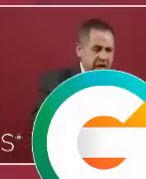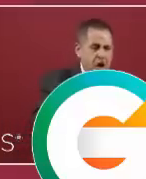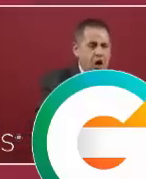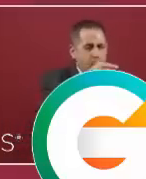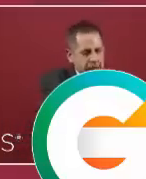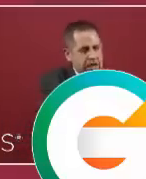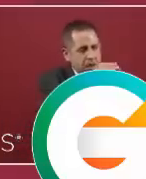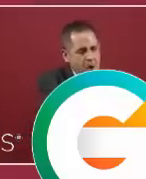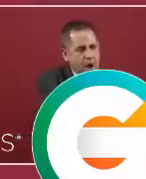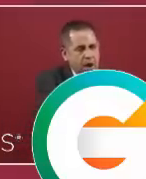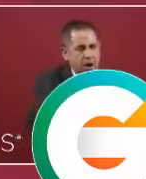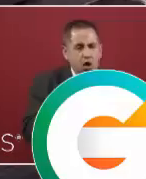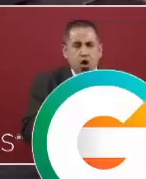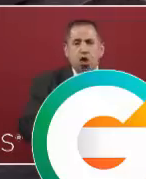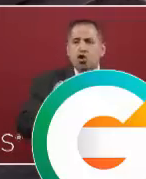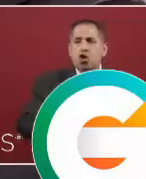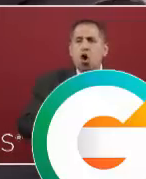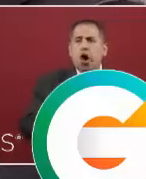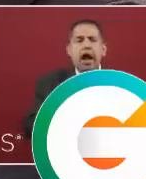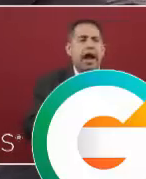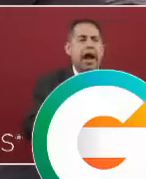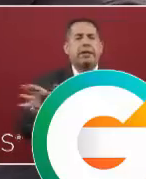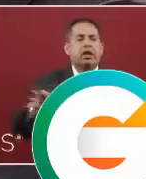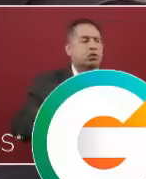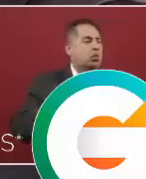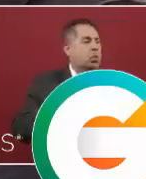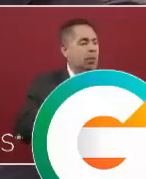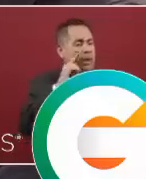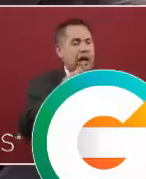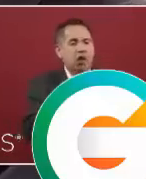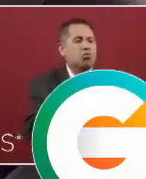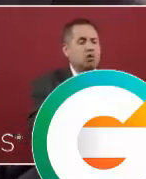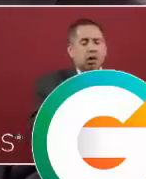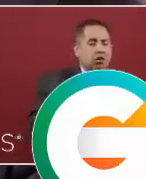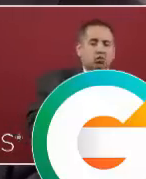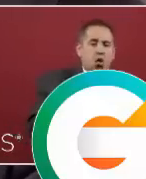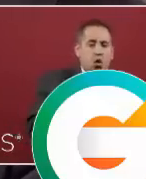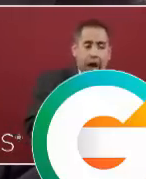específicos, pero no